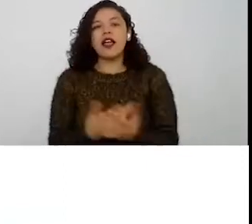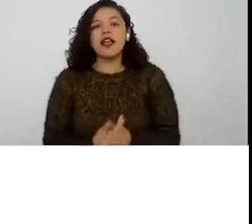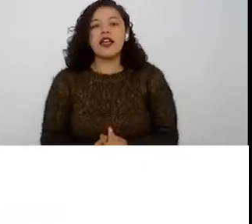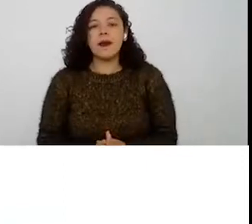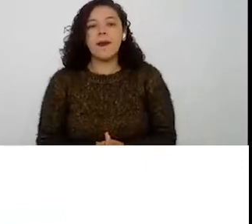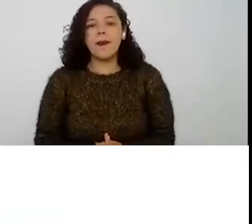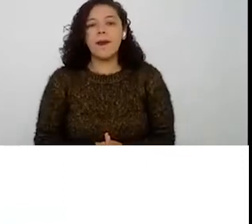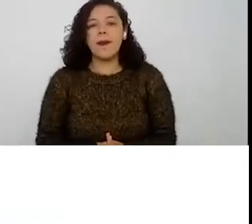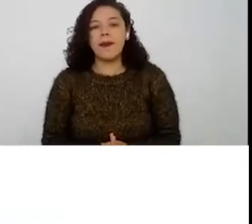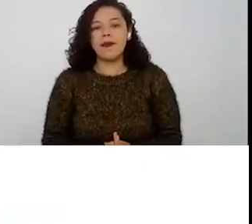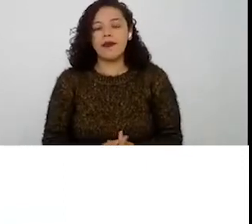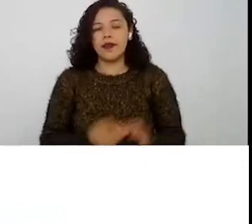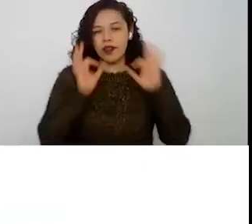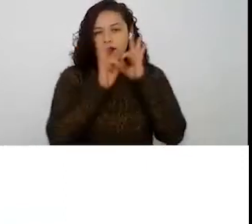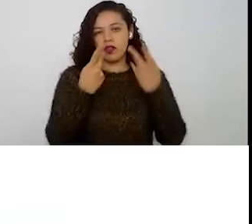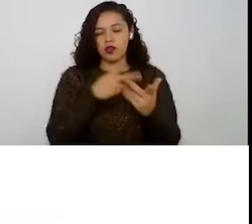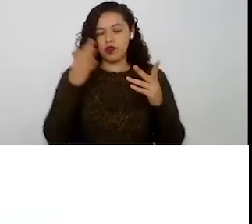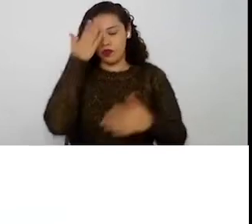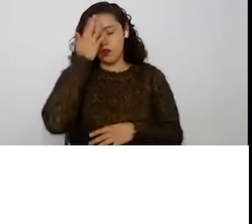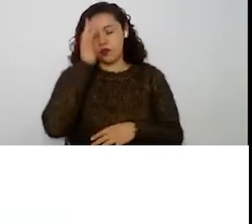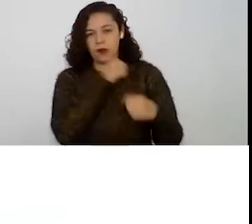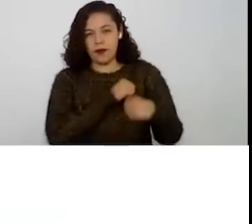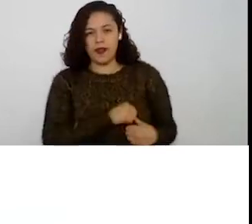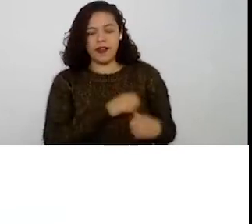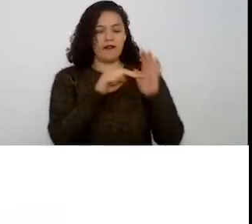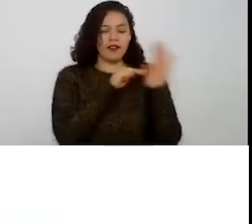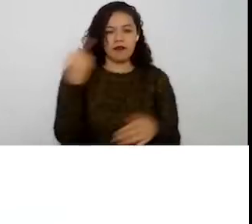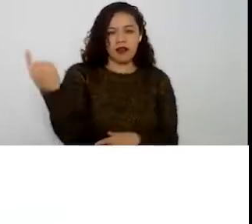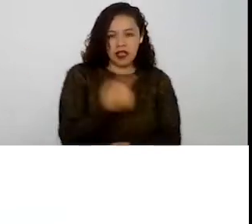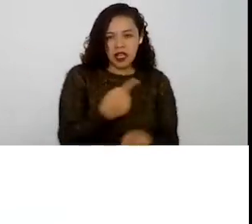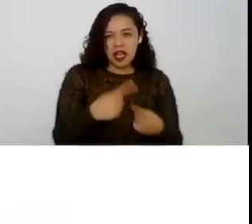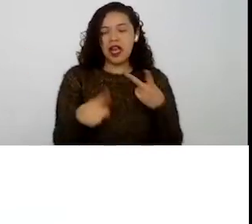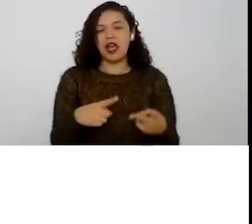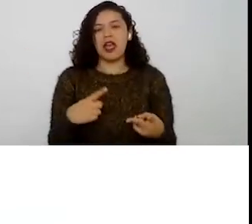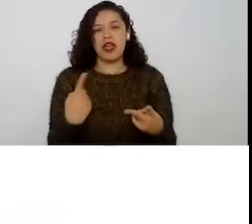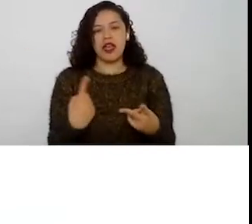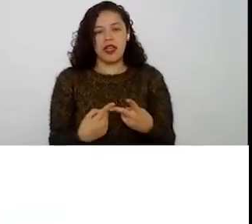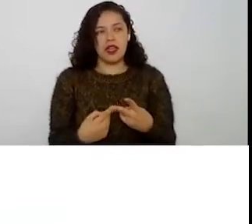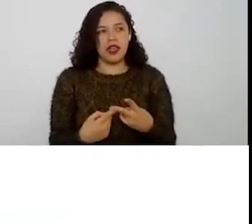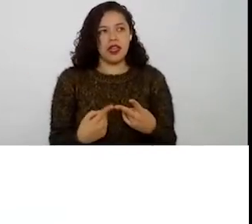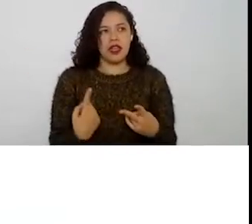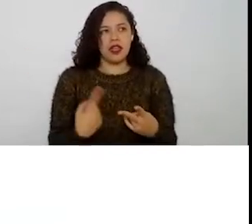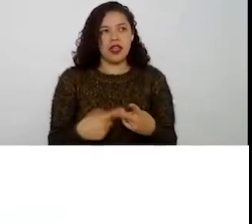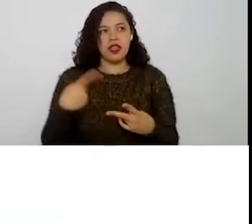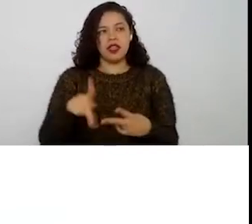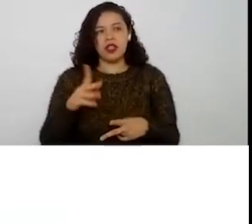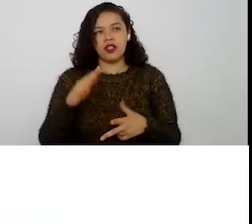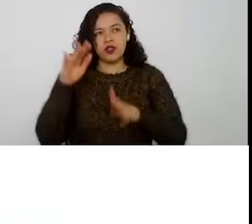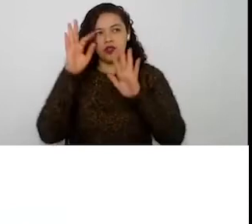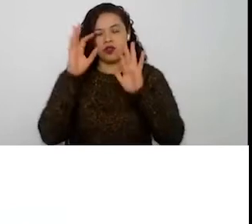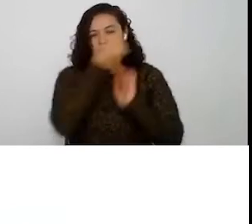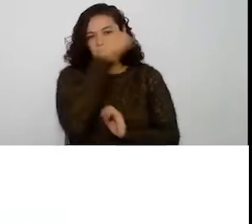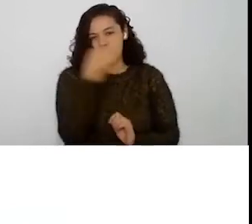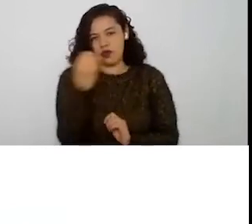la forma en que sesiona su patronato quien afirma que que cuál es digamos la estructura que tiene esto que